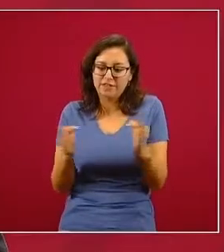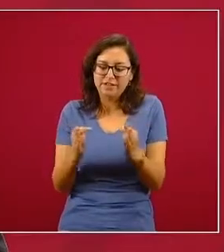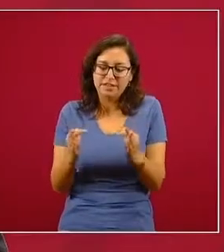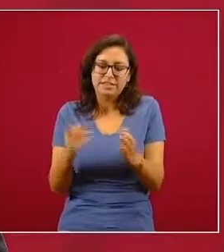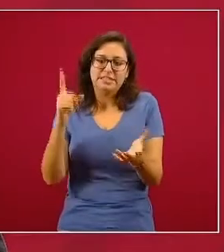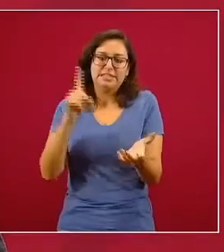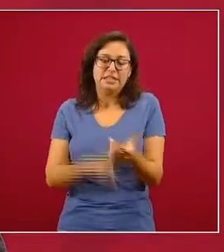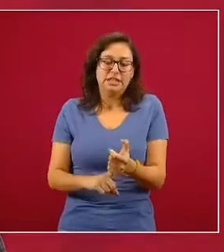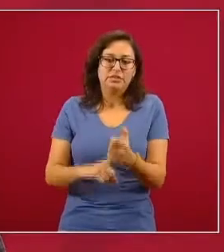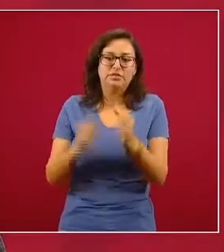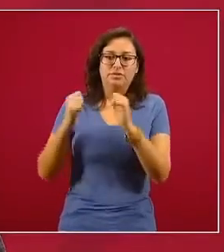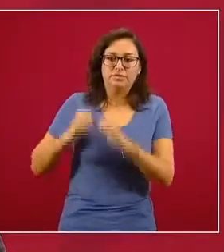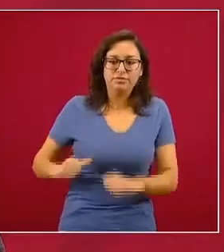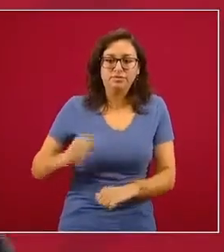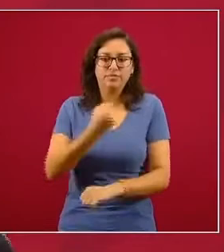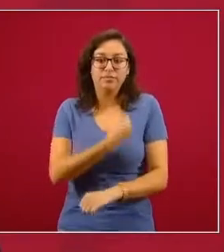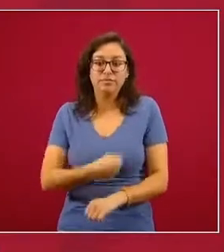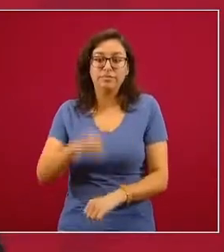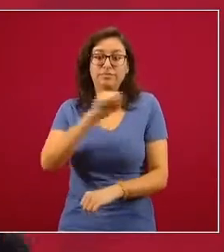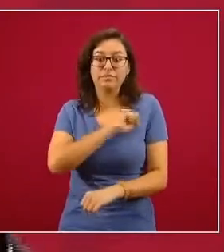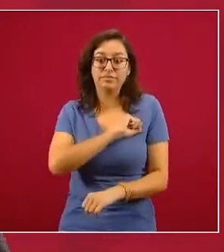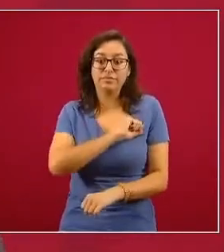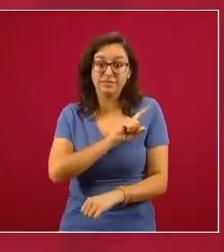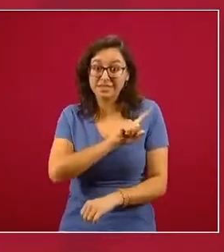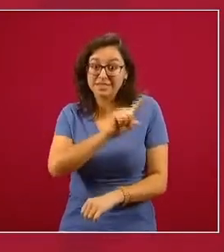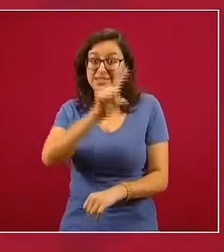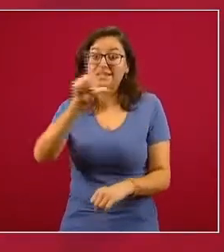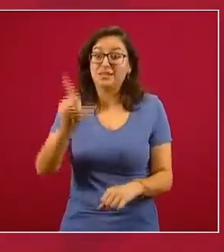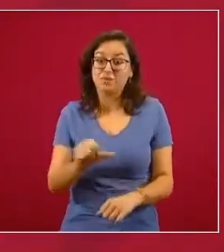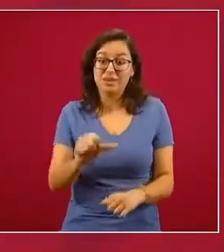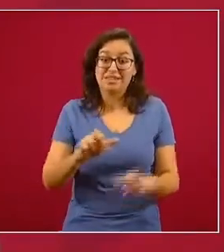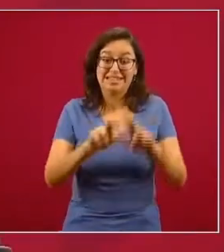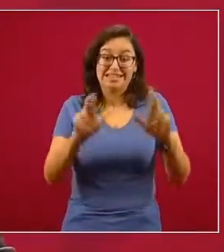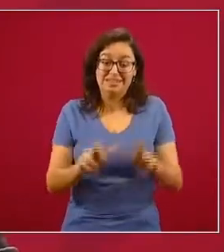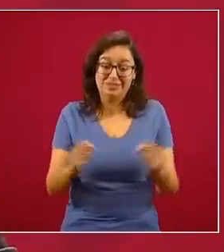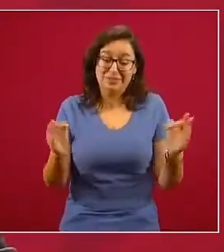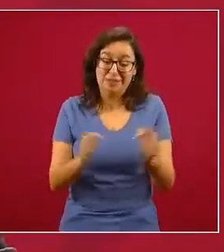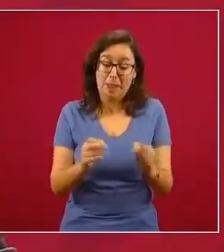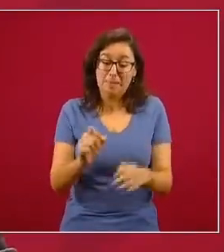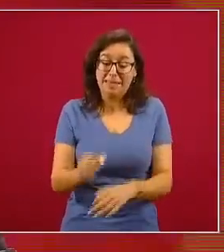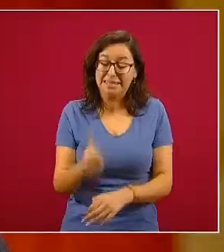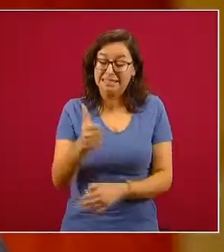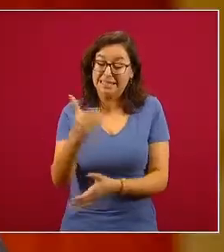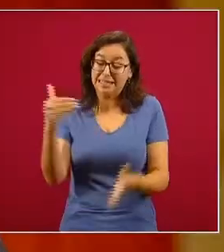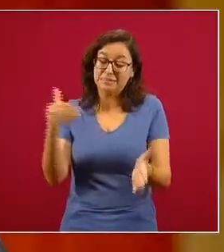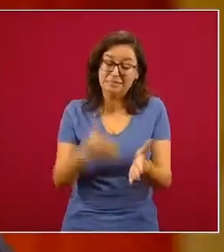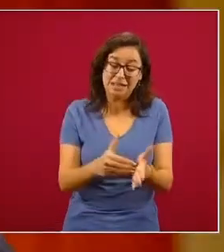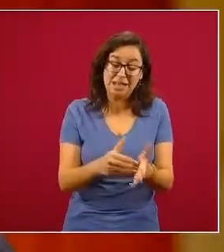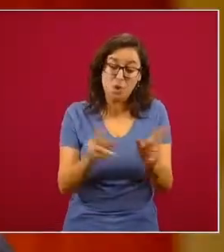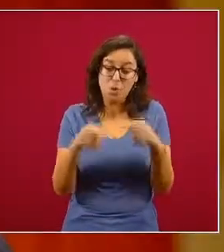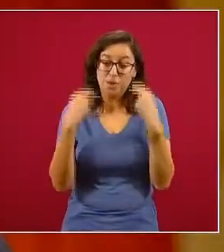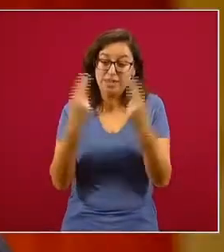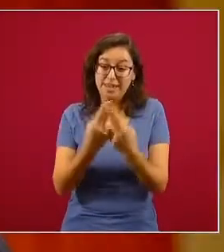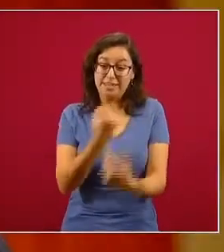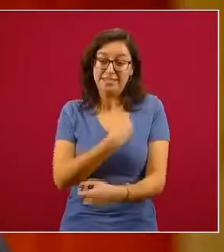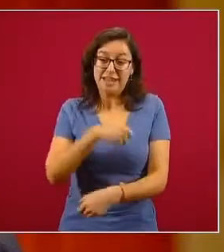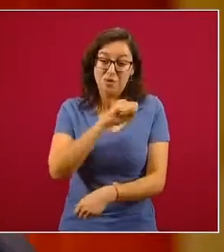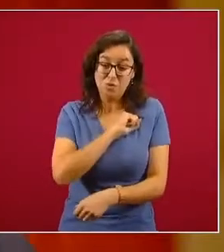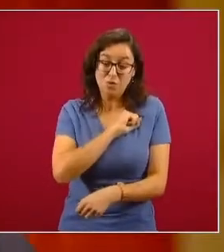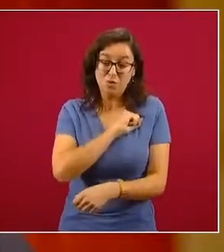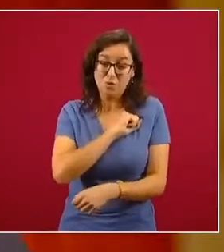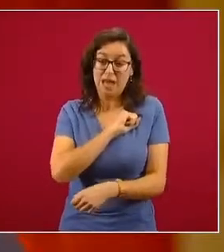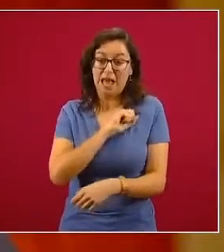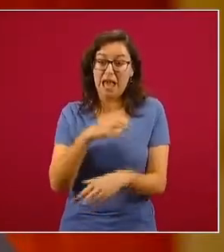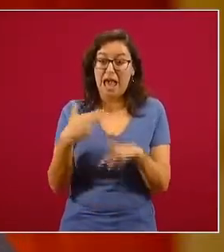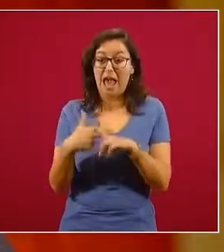jurisdicciones sanitarias, a un pequeño refrigerador en cada una de las 26,000 unidades de salud,